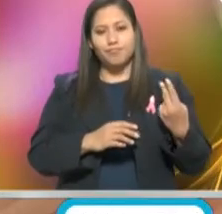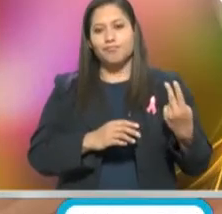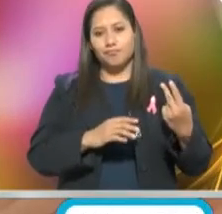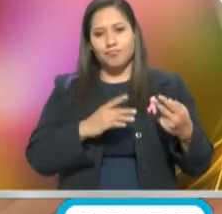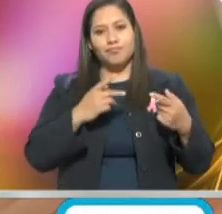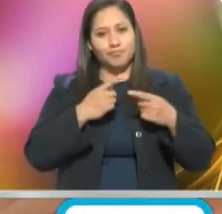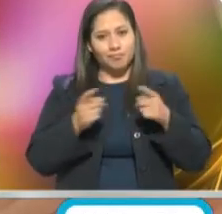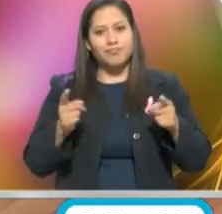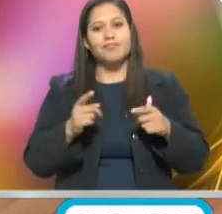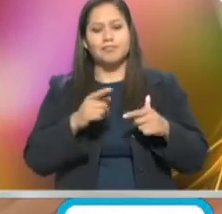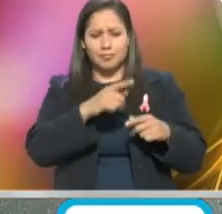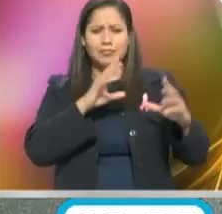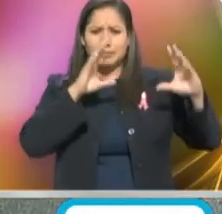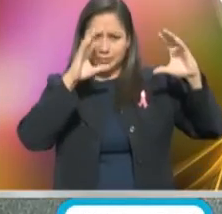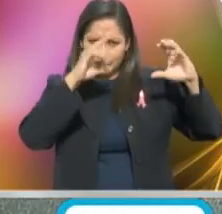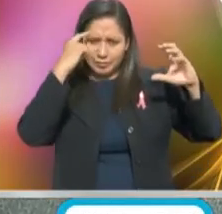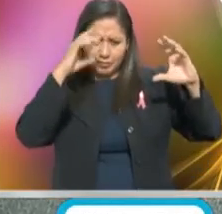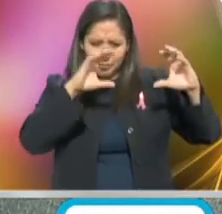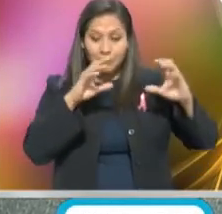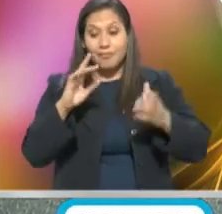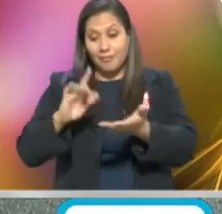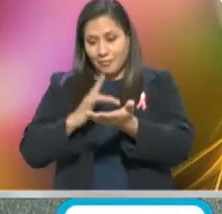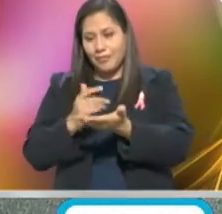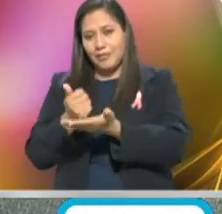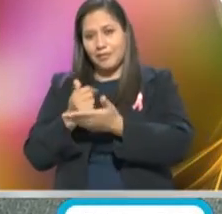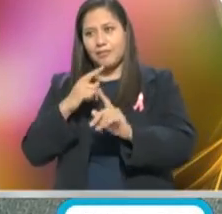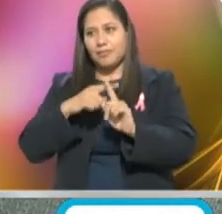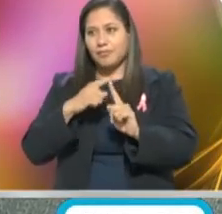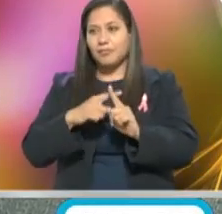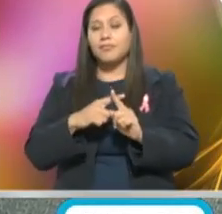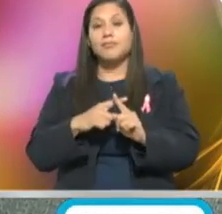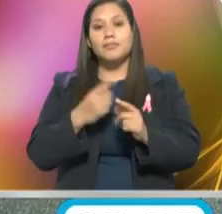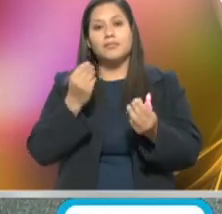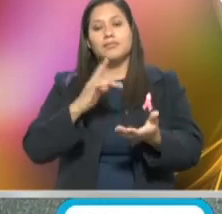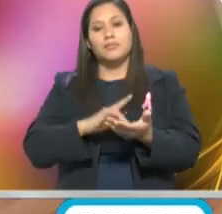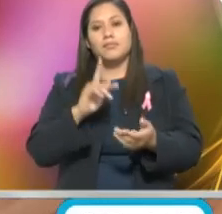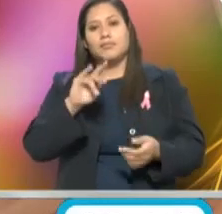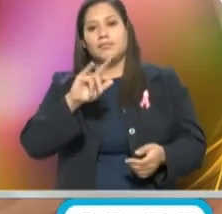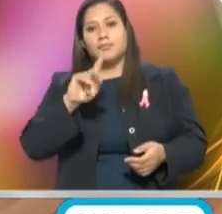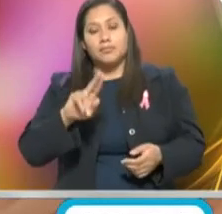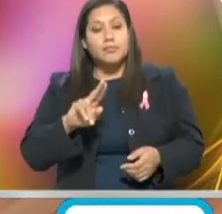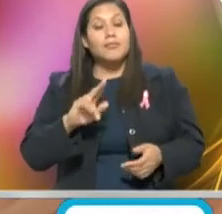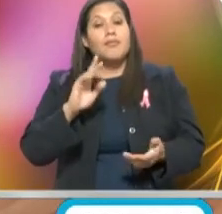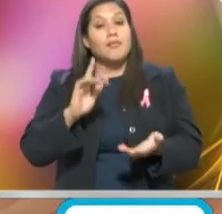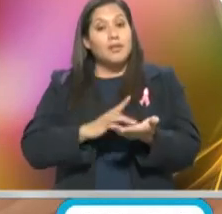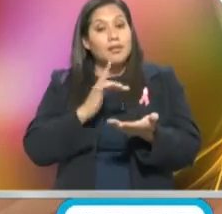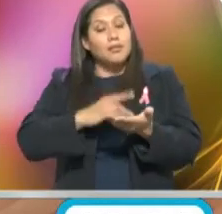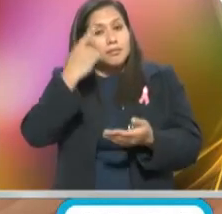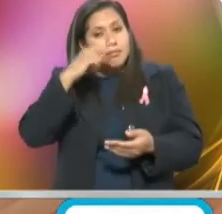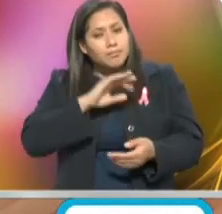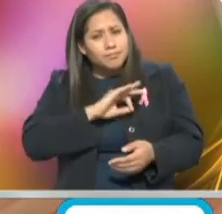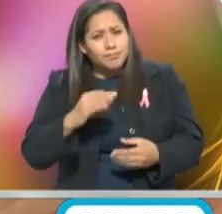distintas. Hay una Exactamente. simbiosis positiva con esta aplicación. Muchísimas gracias, Piso. Buenísima. Buenísima. Aplicación